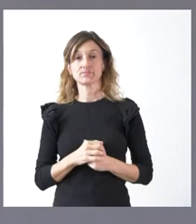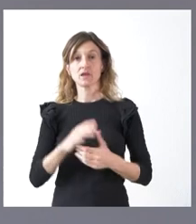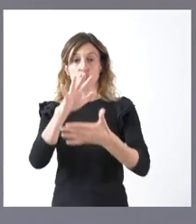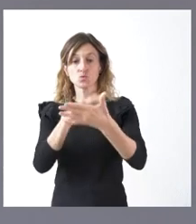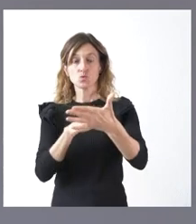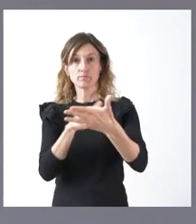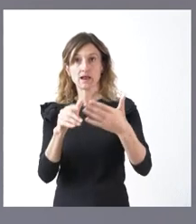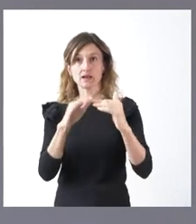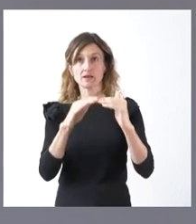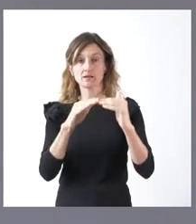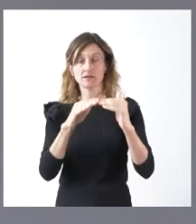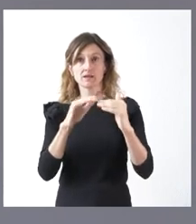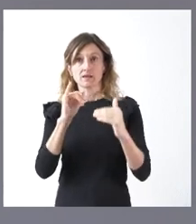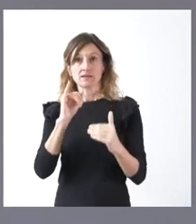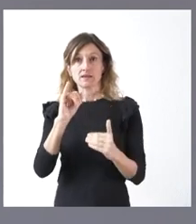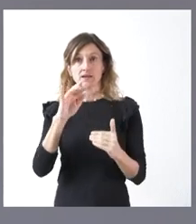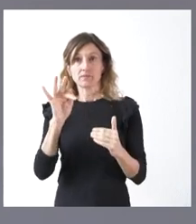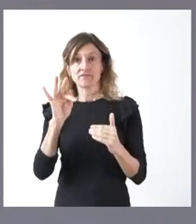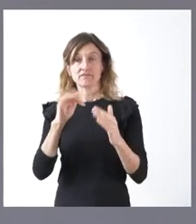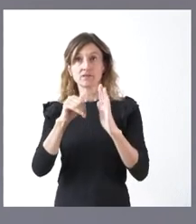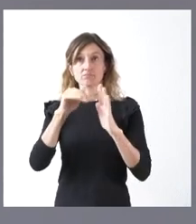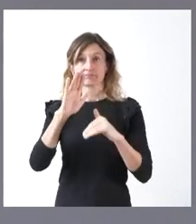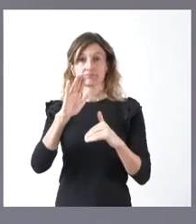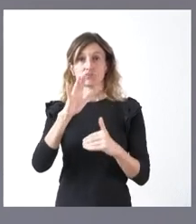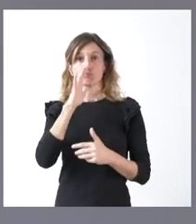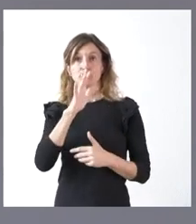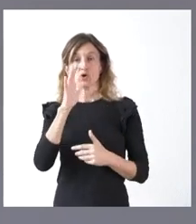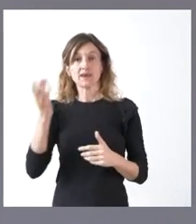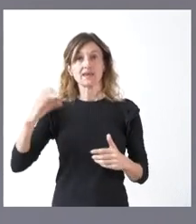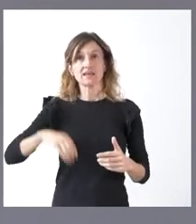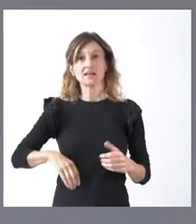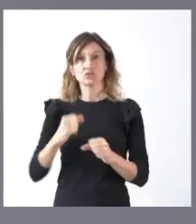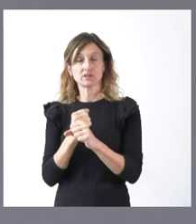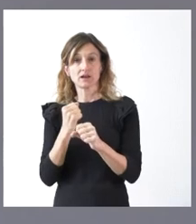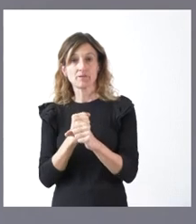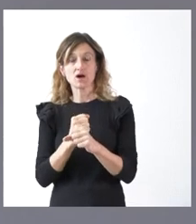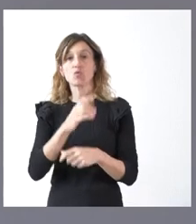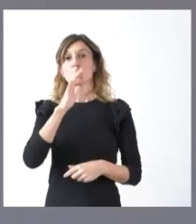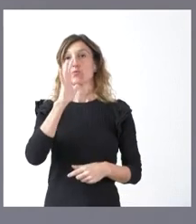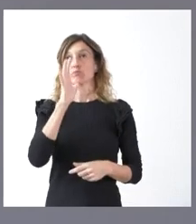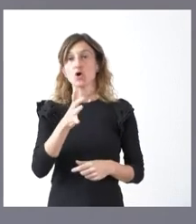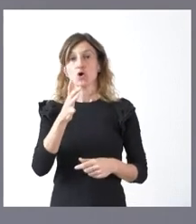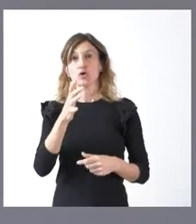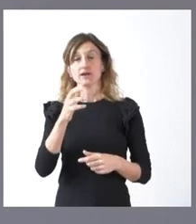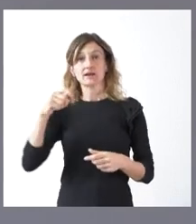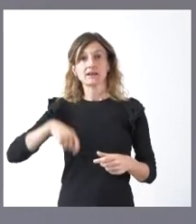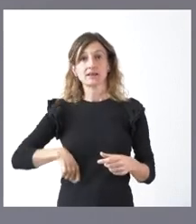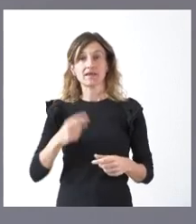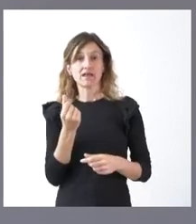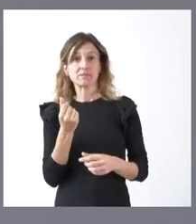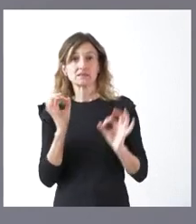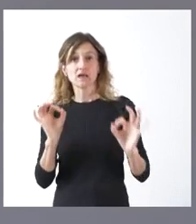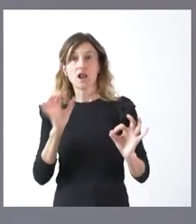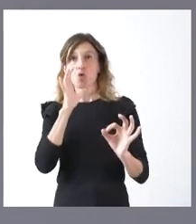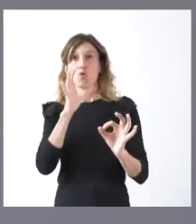puede superar en el impuesto sobre la renta de las personas físicas por la obtención de un ingreso de trabajo por la obtención de venta de capital o por